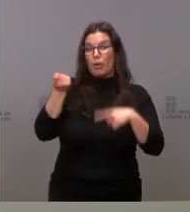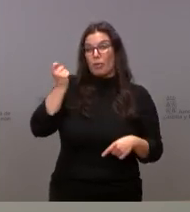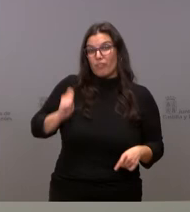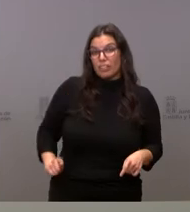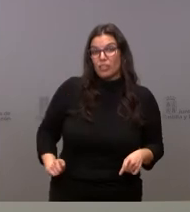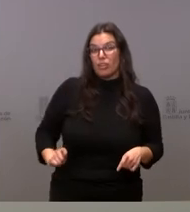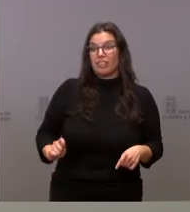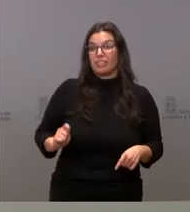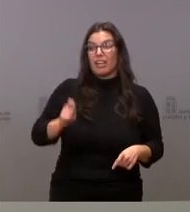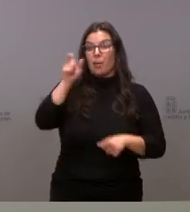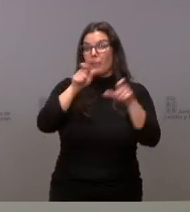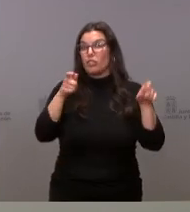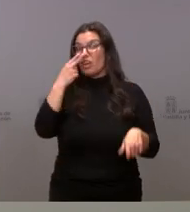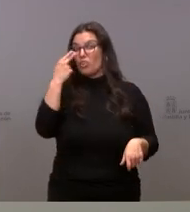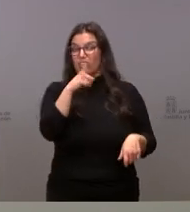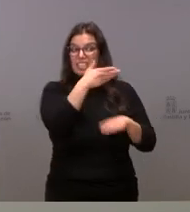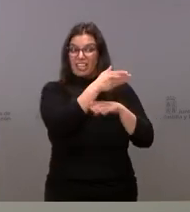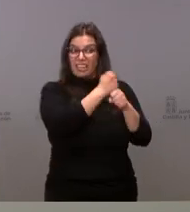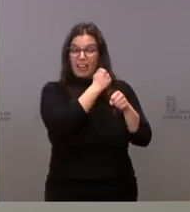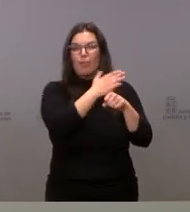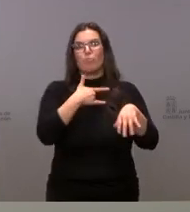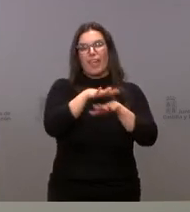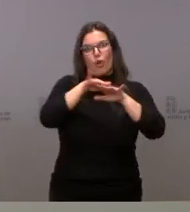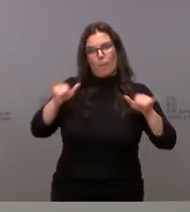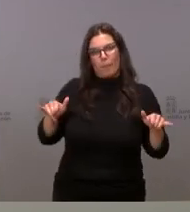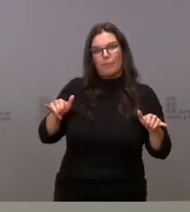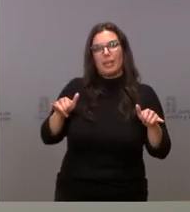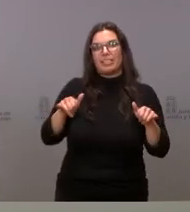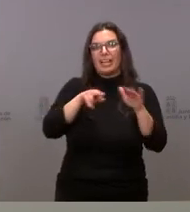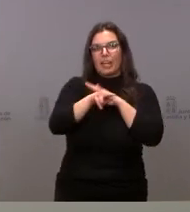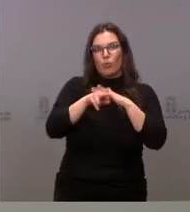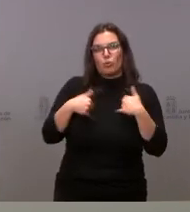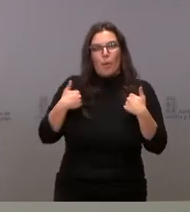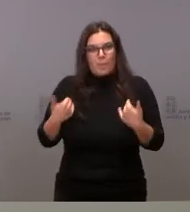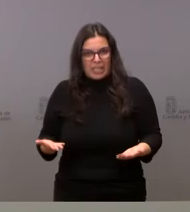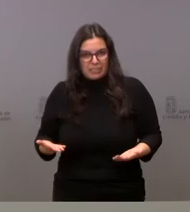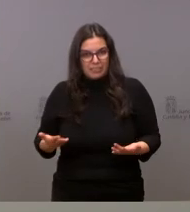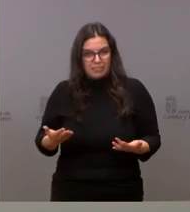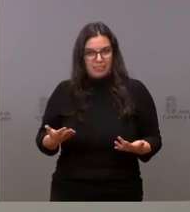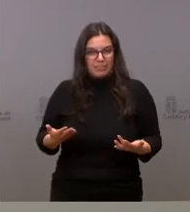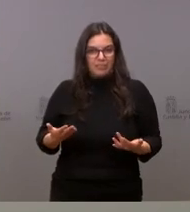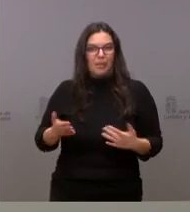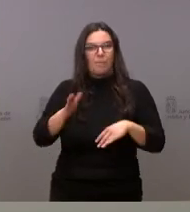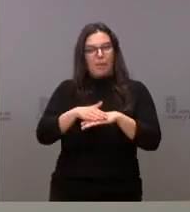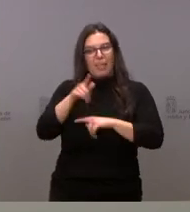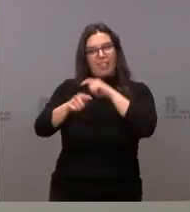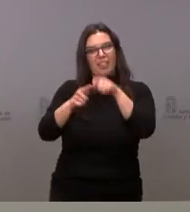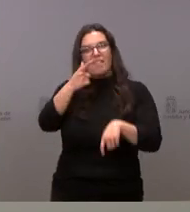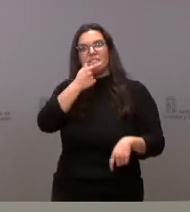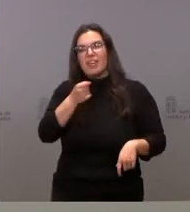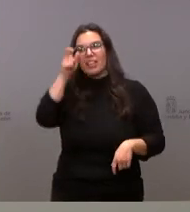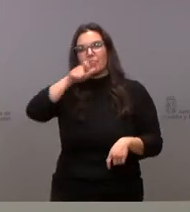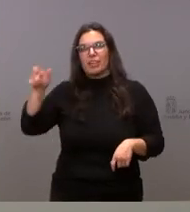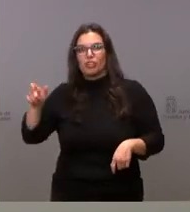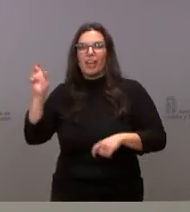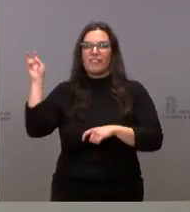enseñar la sanitaria pueda compensarse con un mayor número de recursos destinados precisamente para hacer más fácil el poder